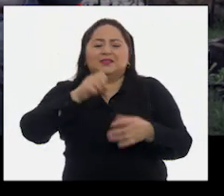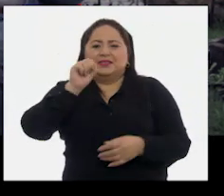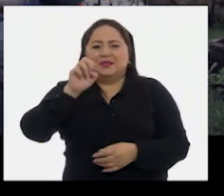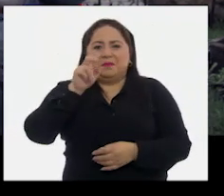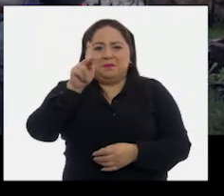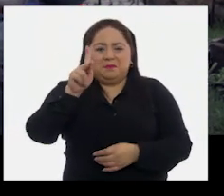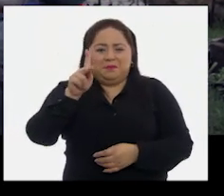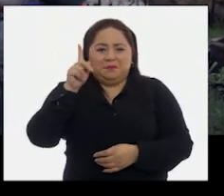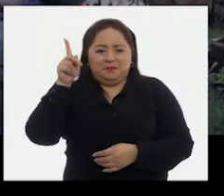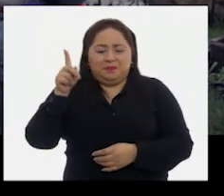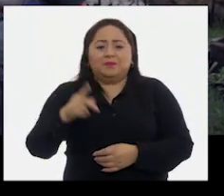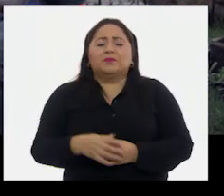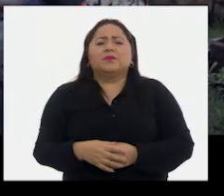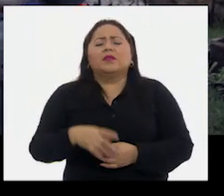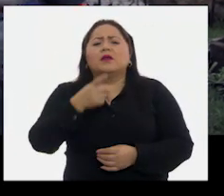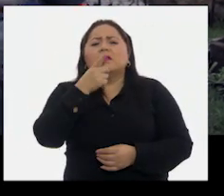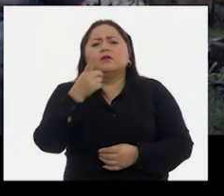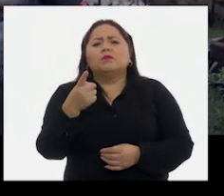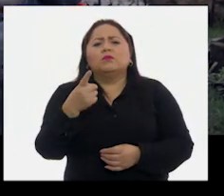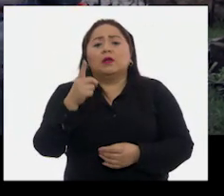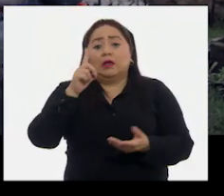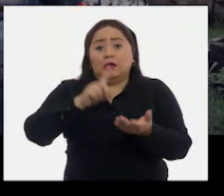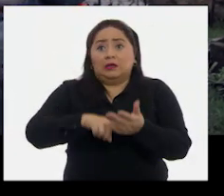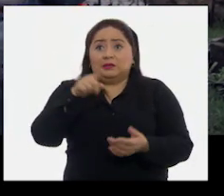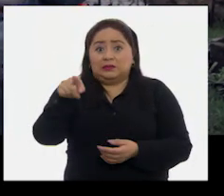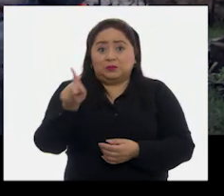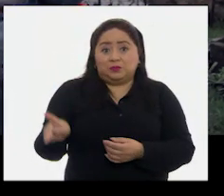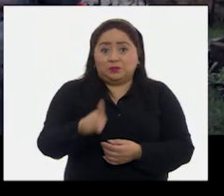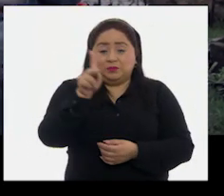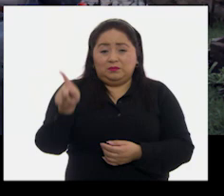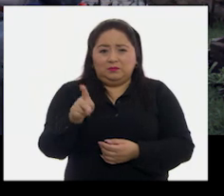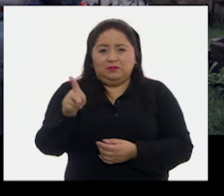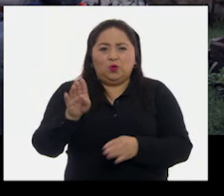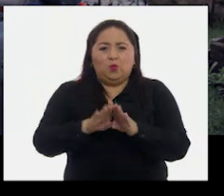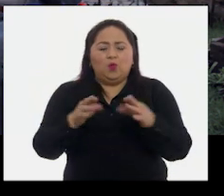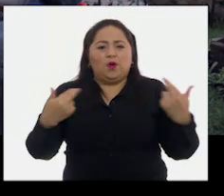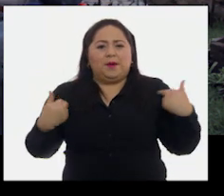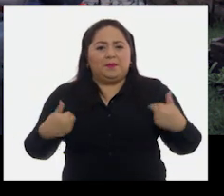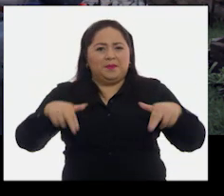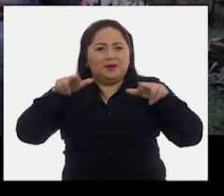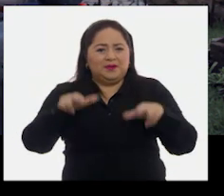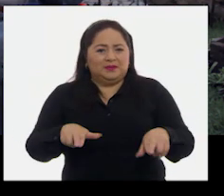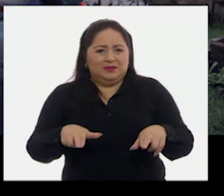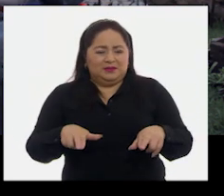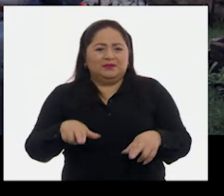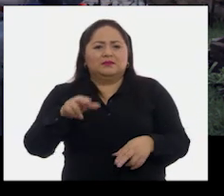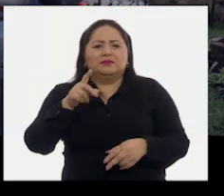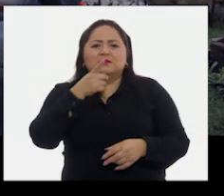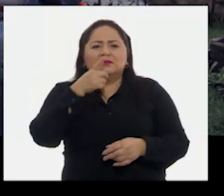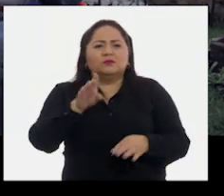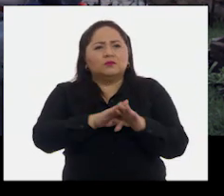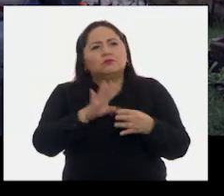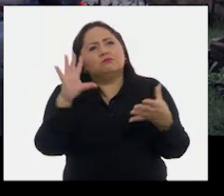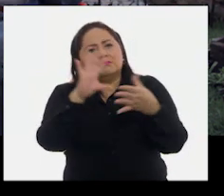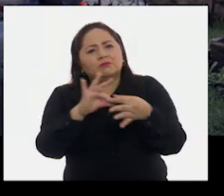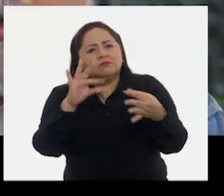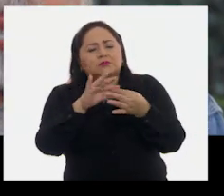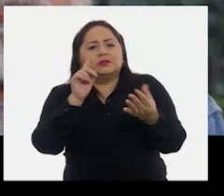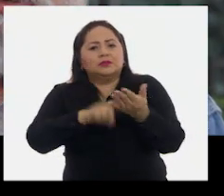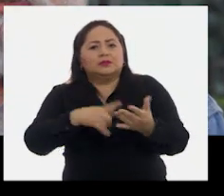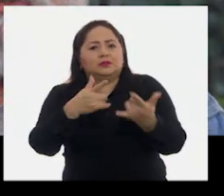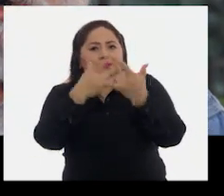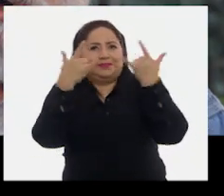Educación Pública, es que a ese pueblo que se está representando ahí, se le está narrando la